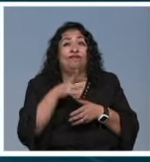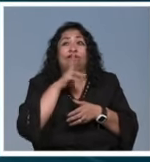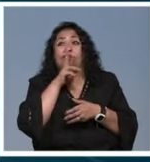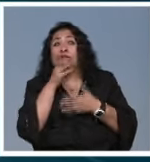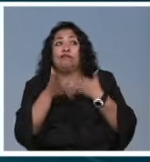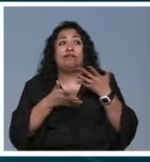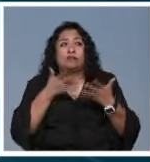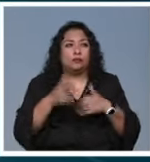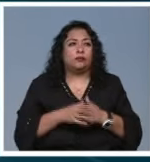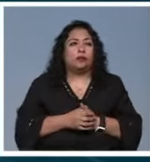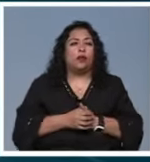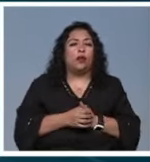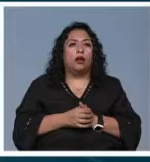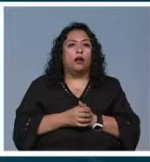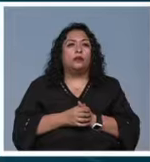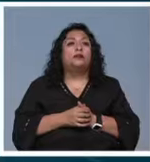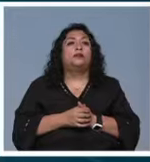angustiante.